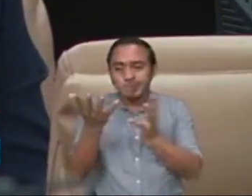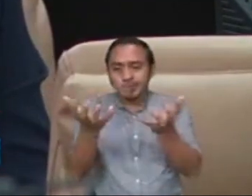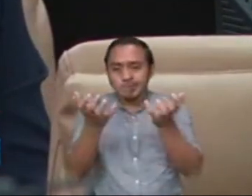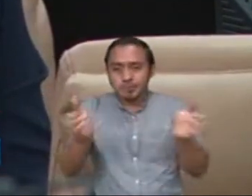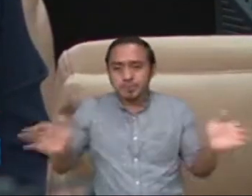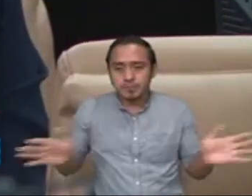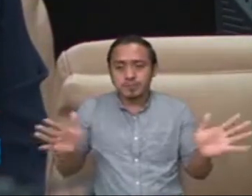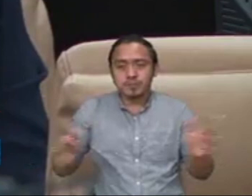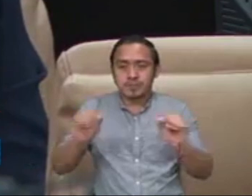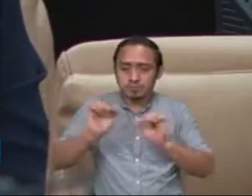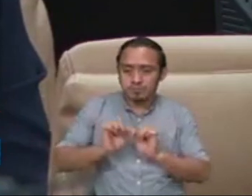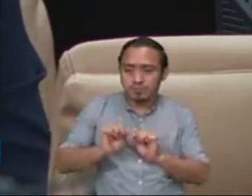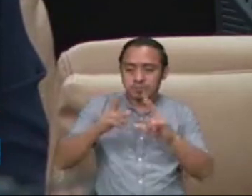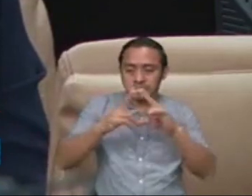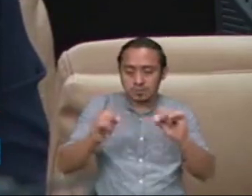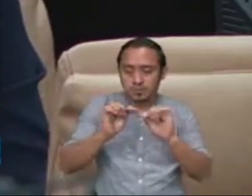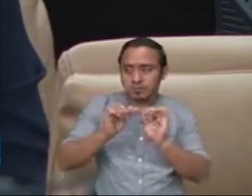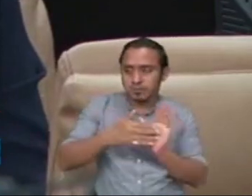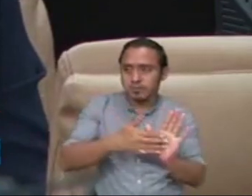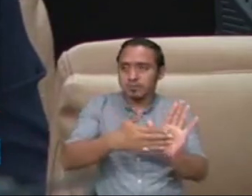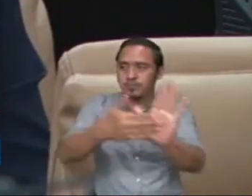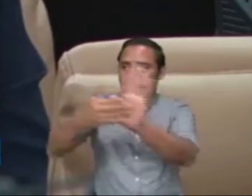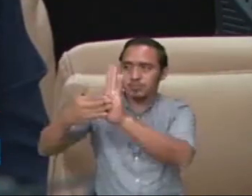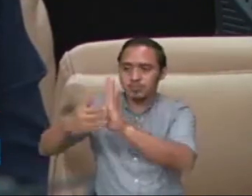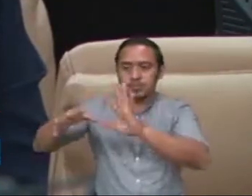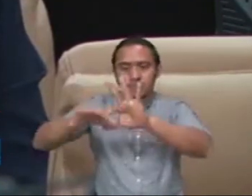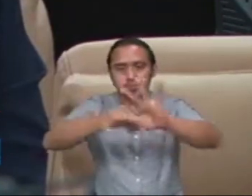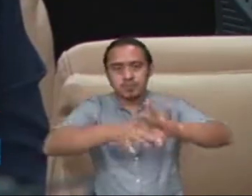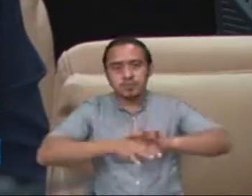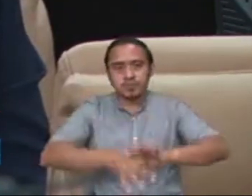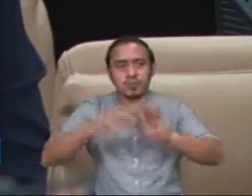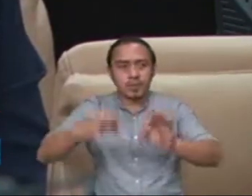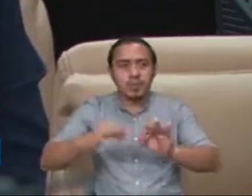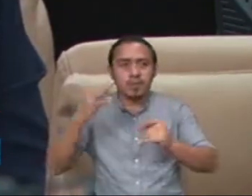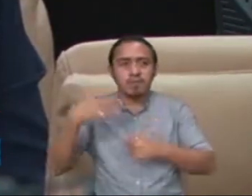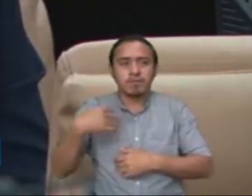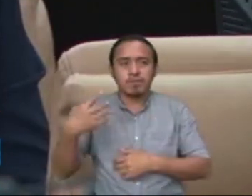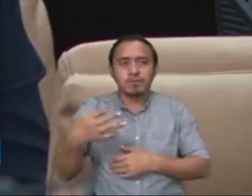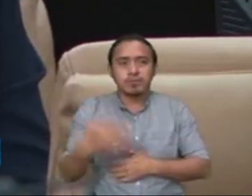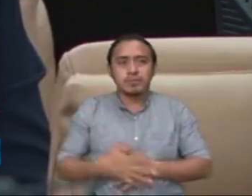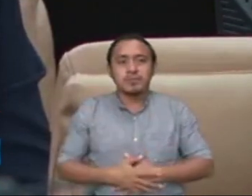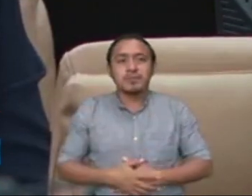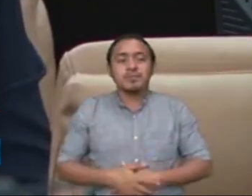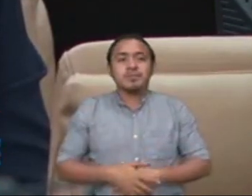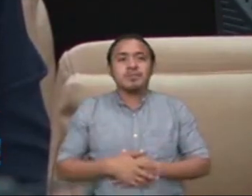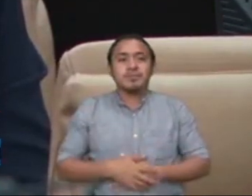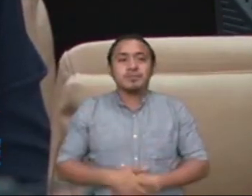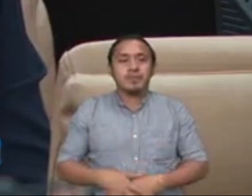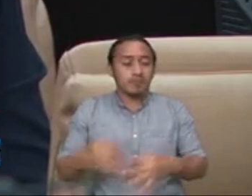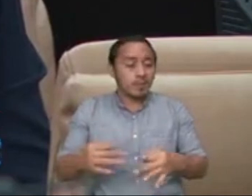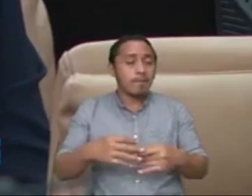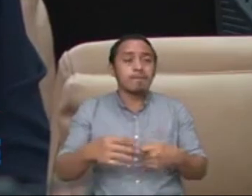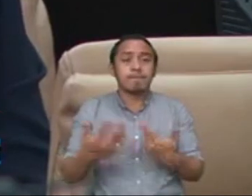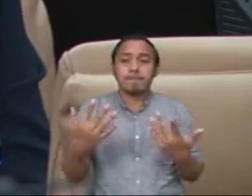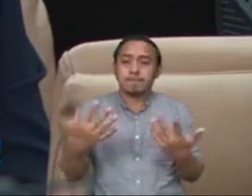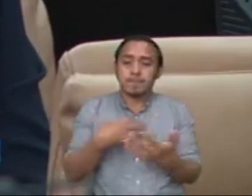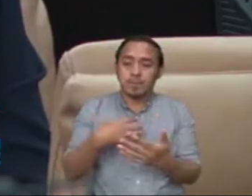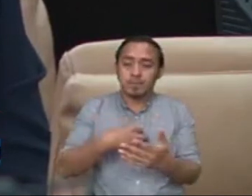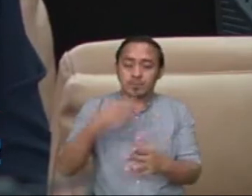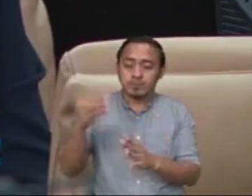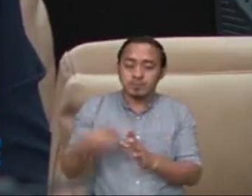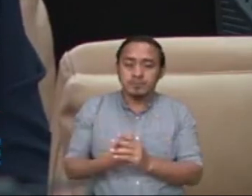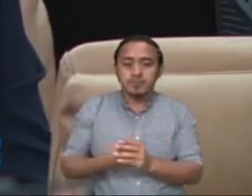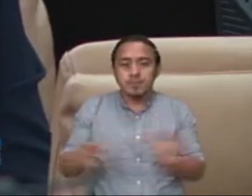el territorio nacional como unidad de destino con tratamiento integral en su